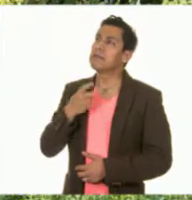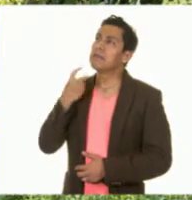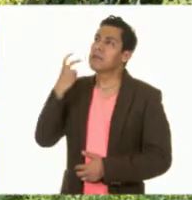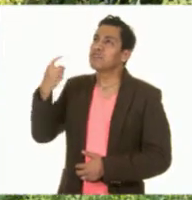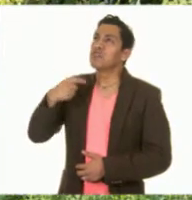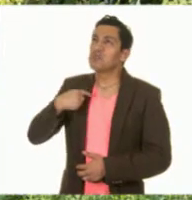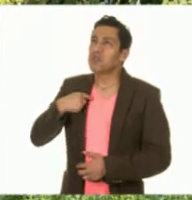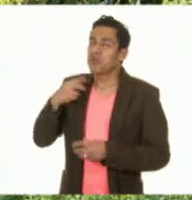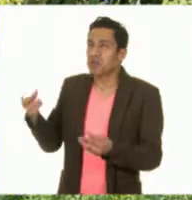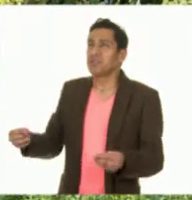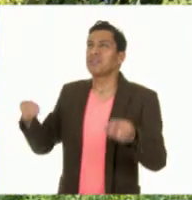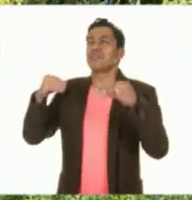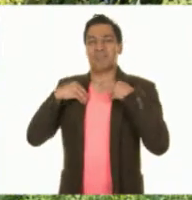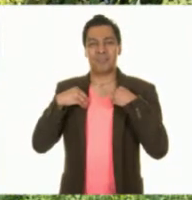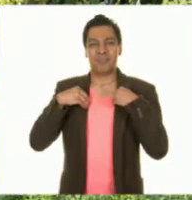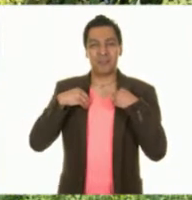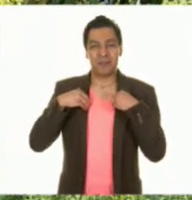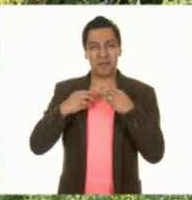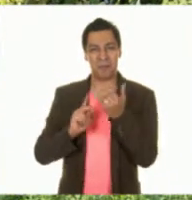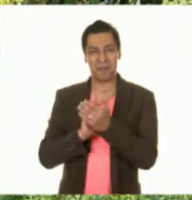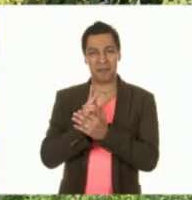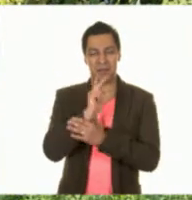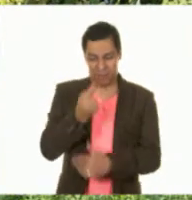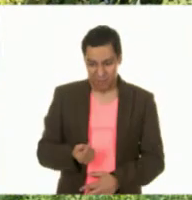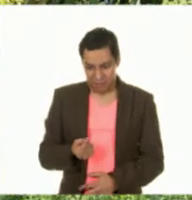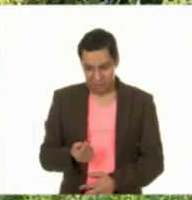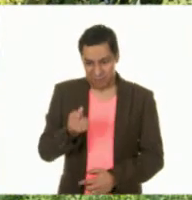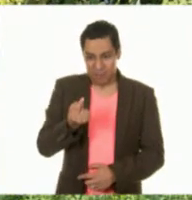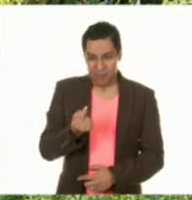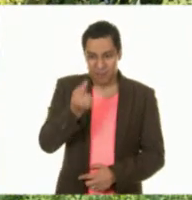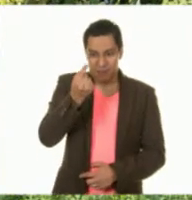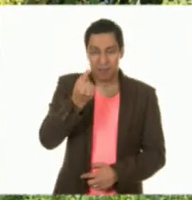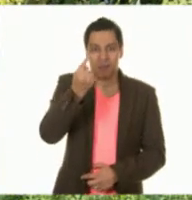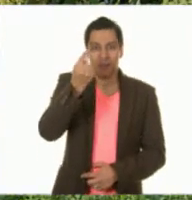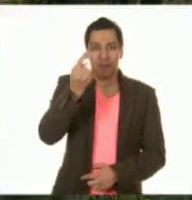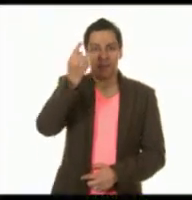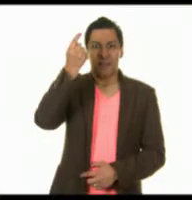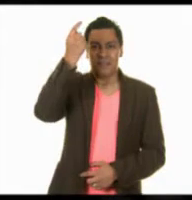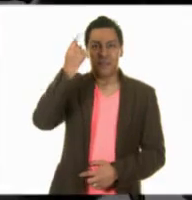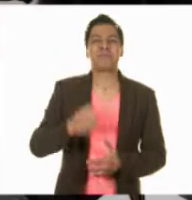soy una planta y voy creciendo y voy creciendo.